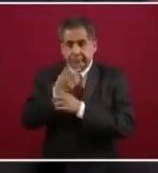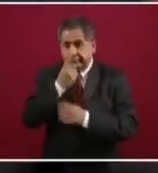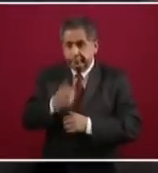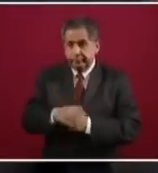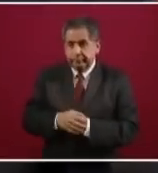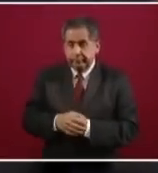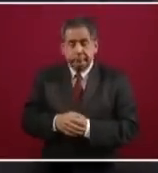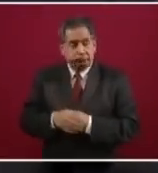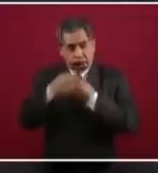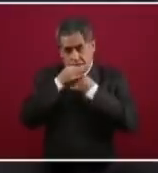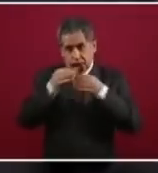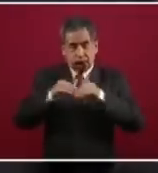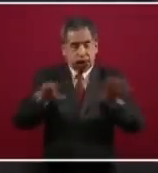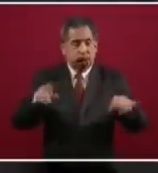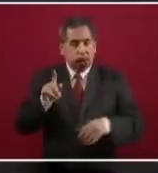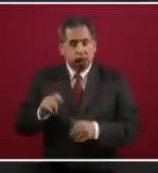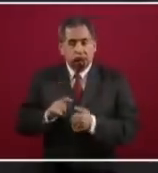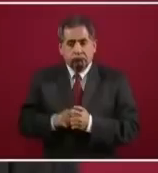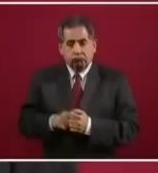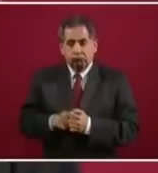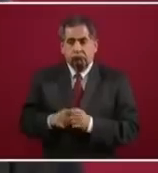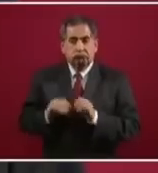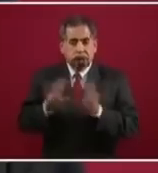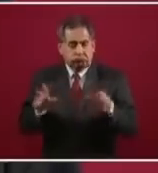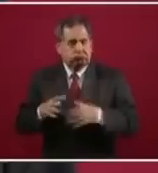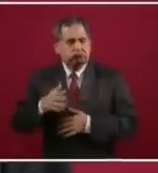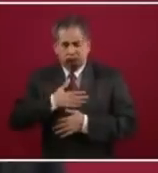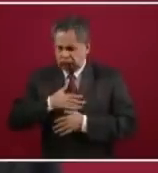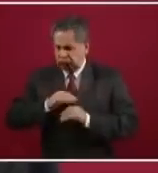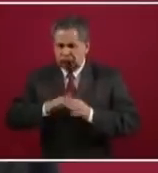Está la declaración, sino claro que me metí,